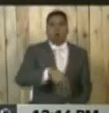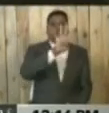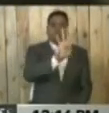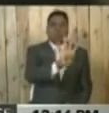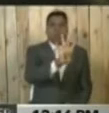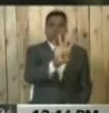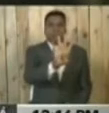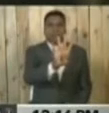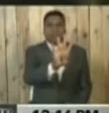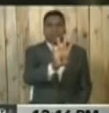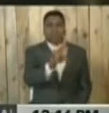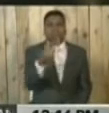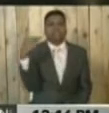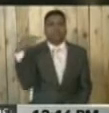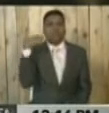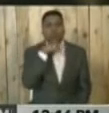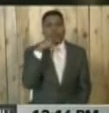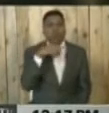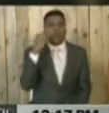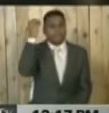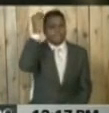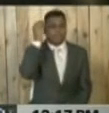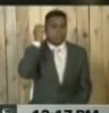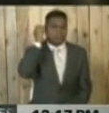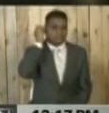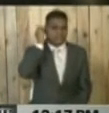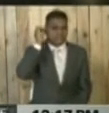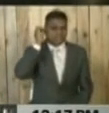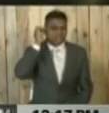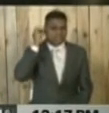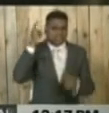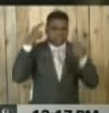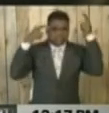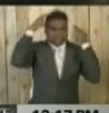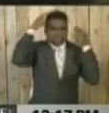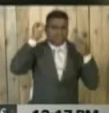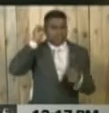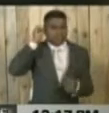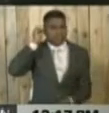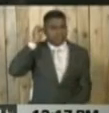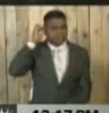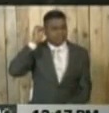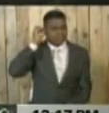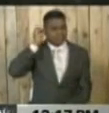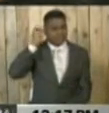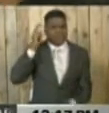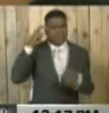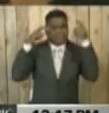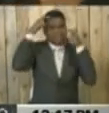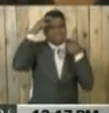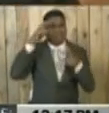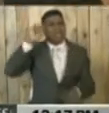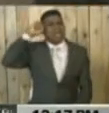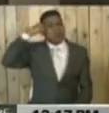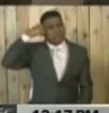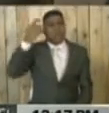nosotros honramos la memoria del comandante Chávez y recordamos ese cierre de campaña mágico bajo el cordonazo de San Francisco